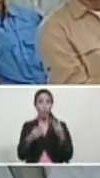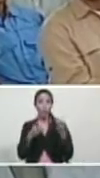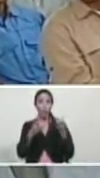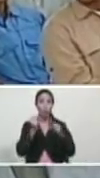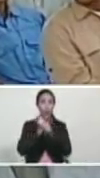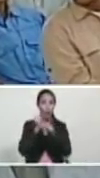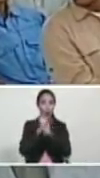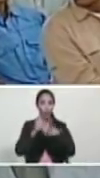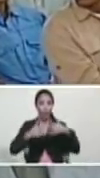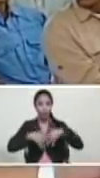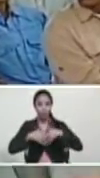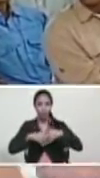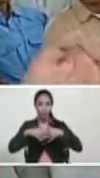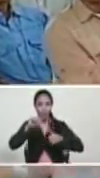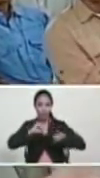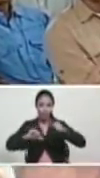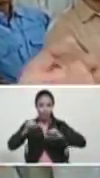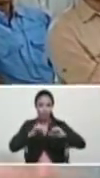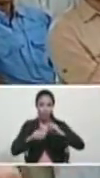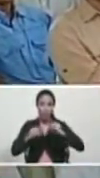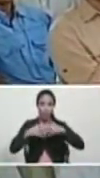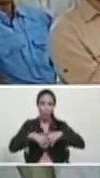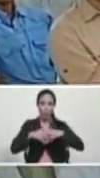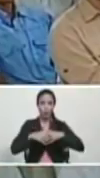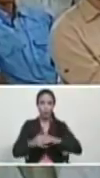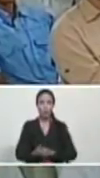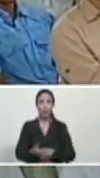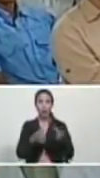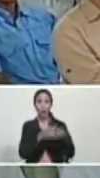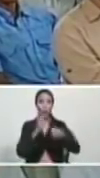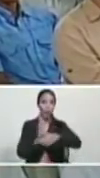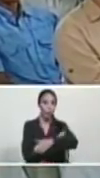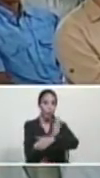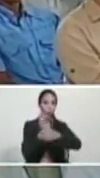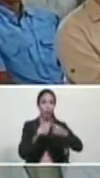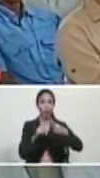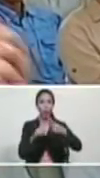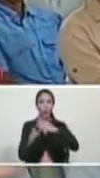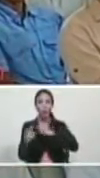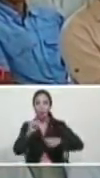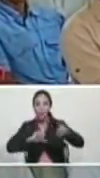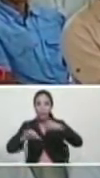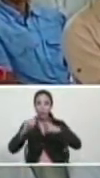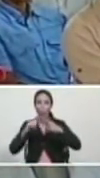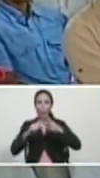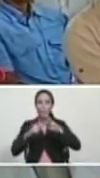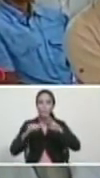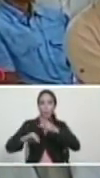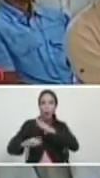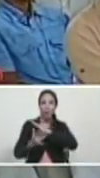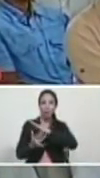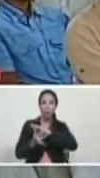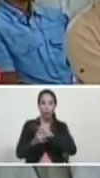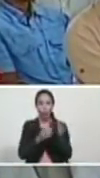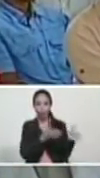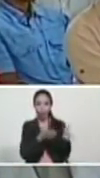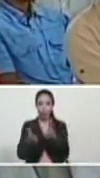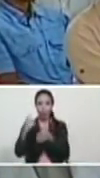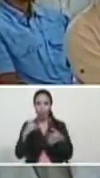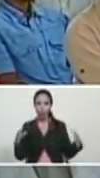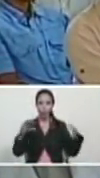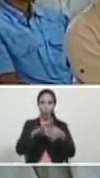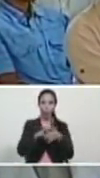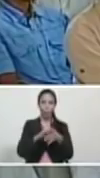y trabajadoras de Quimbiotec, un complejo biológico, químico y tecnológico del Estado venezolano, una empresa pública, parte del